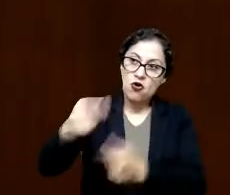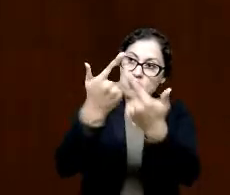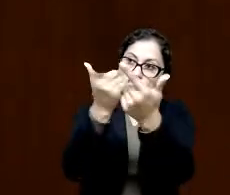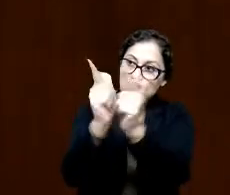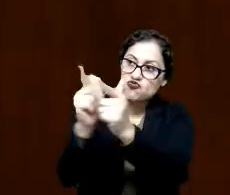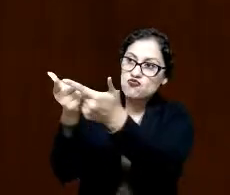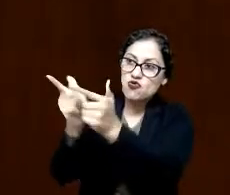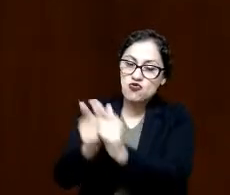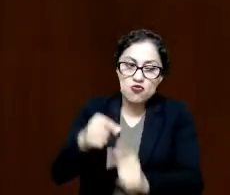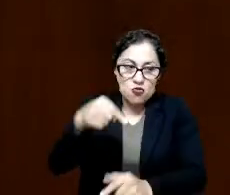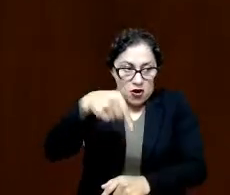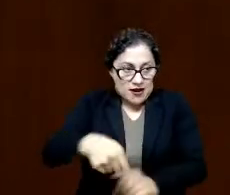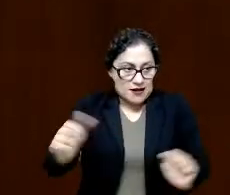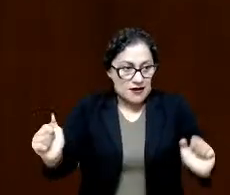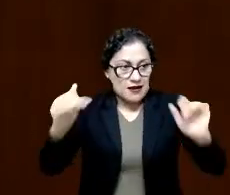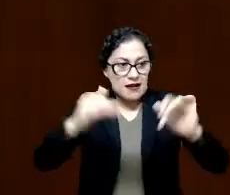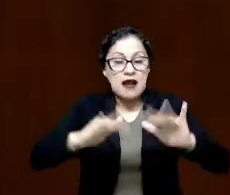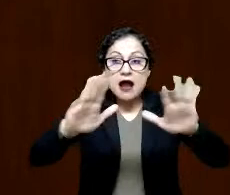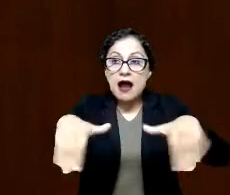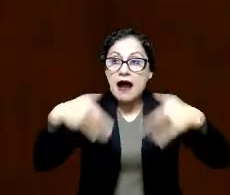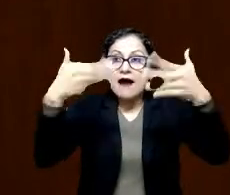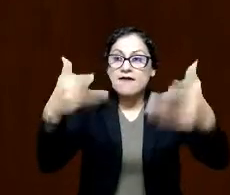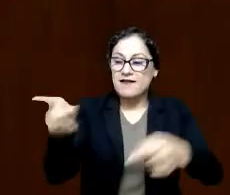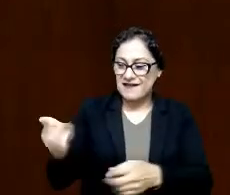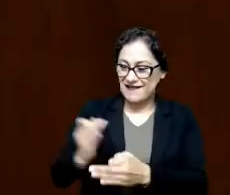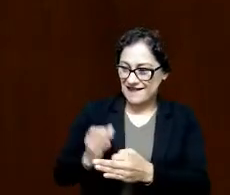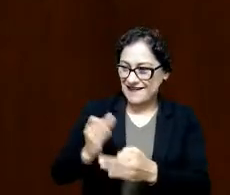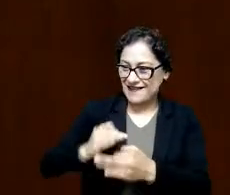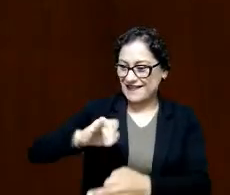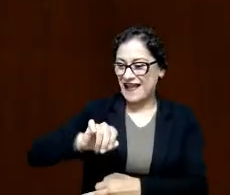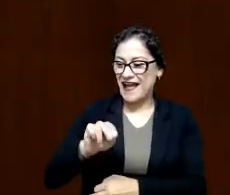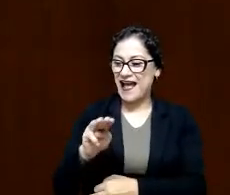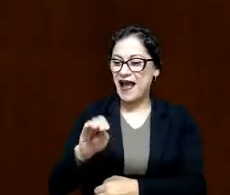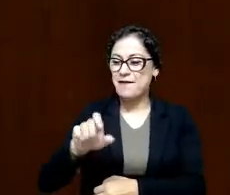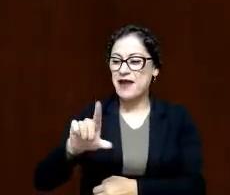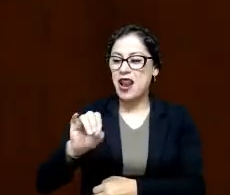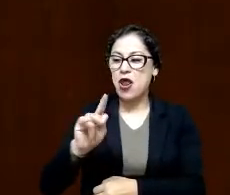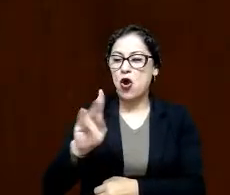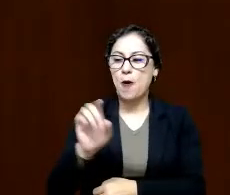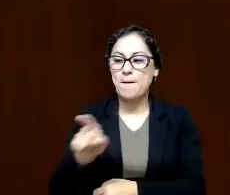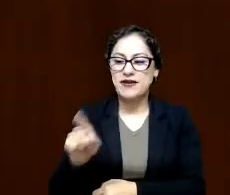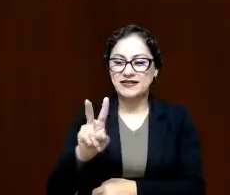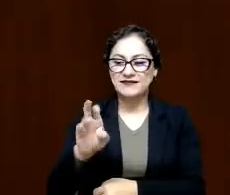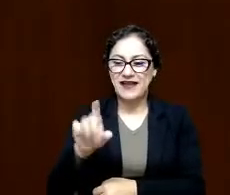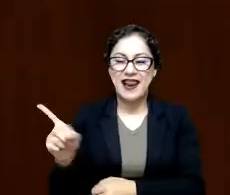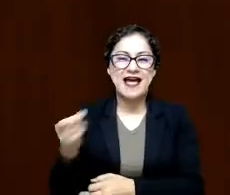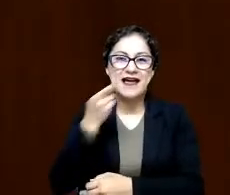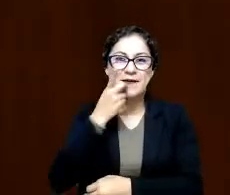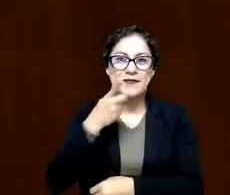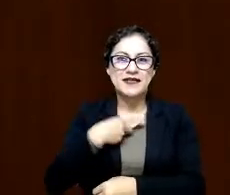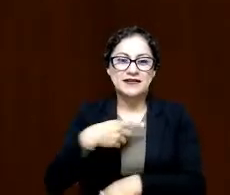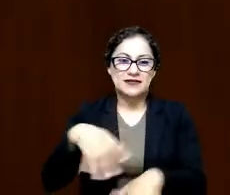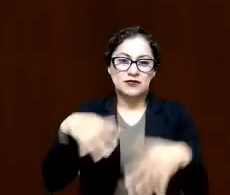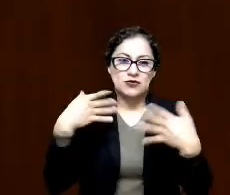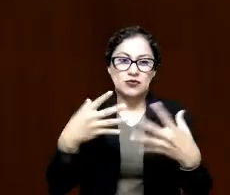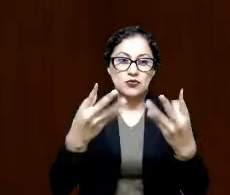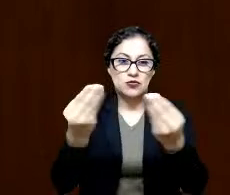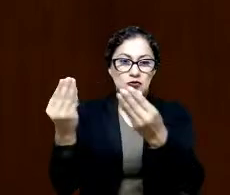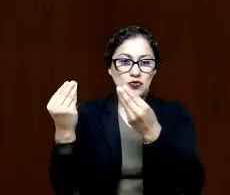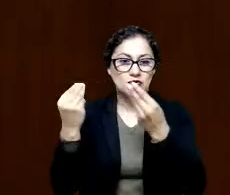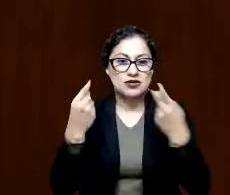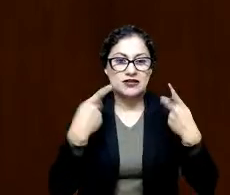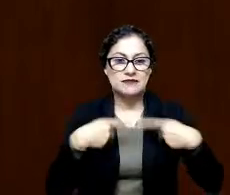allá afuera. Me decía ahorita Jaime López Vela, ¿cuántos activistas en este país no fueron asesinados,